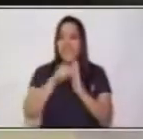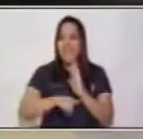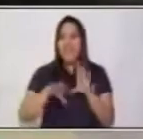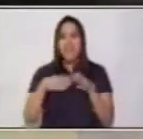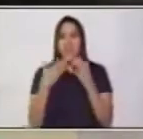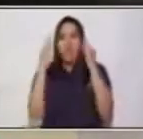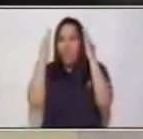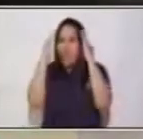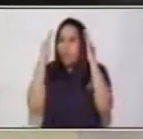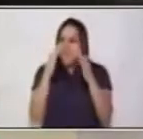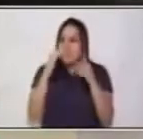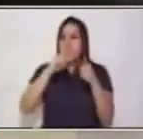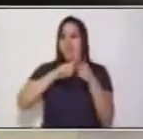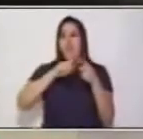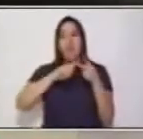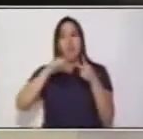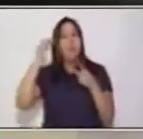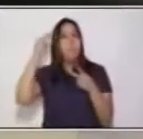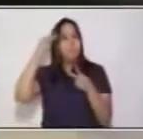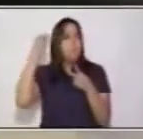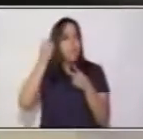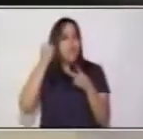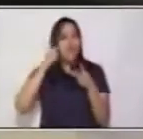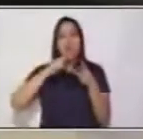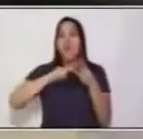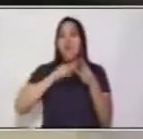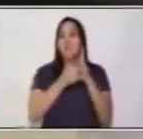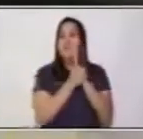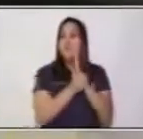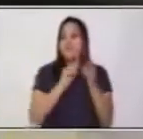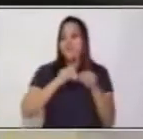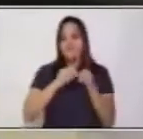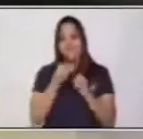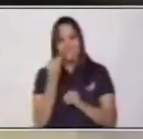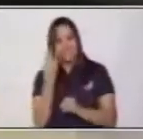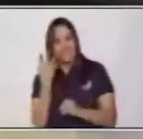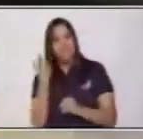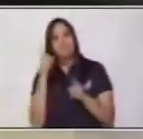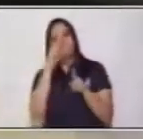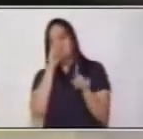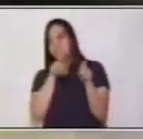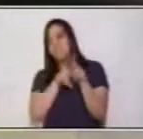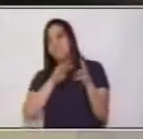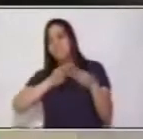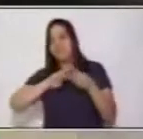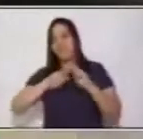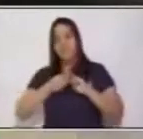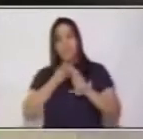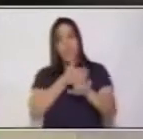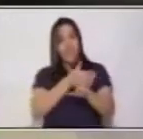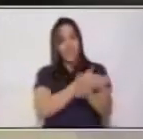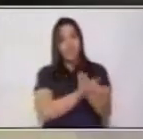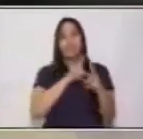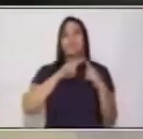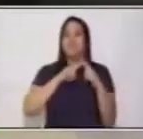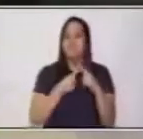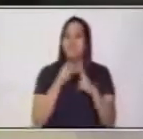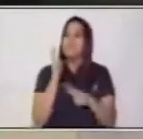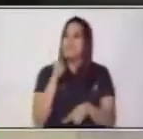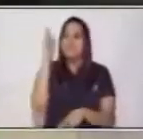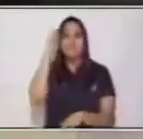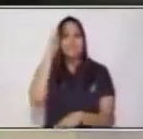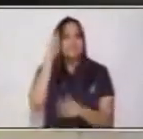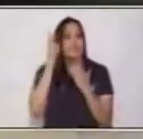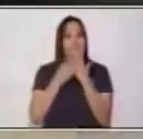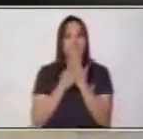la atención, la memoria, habilidades numéricas y matemáticas. Antes de empezar, te recomiendo